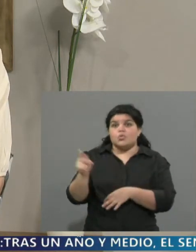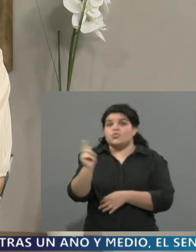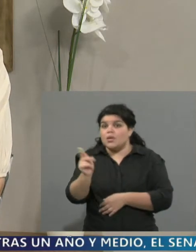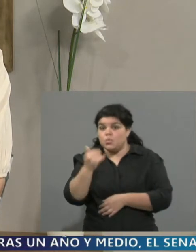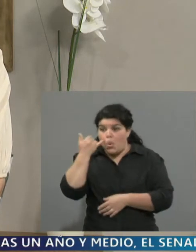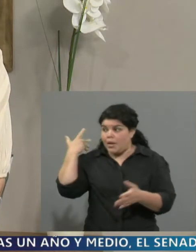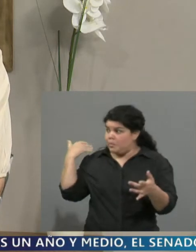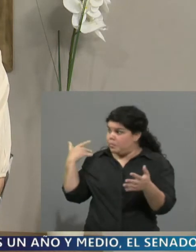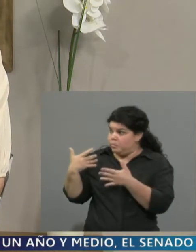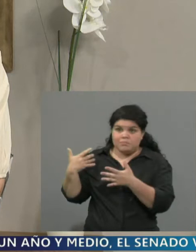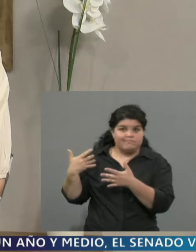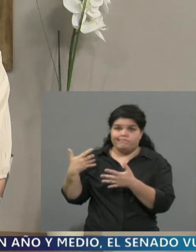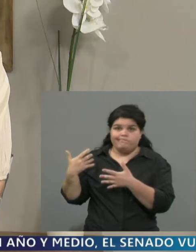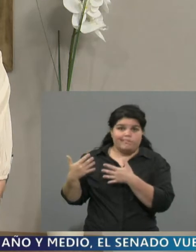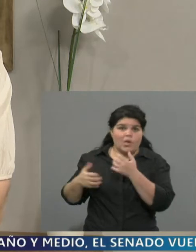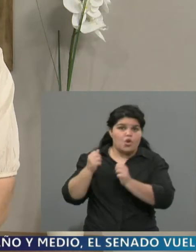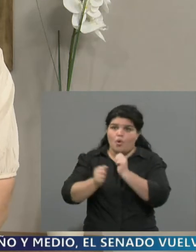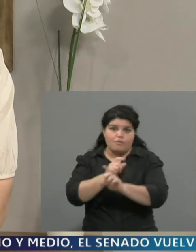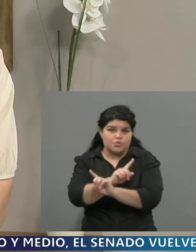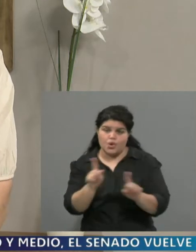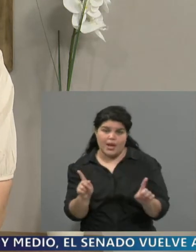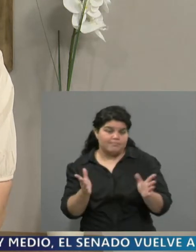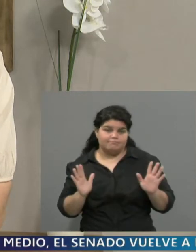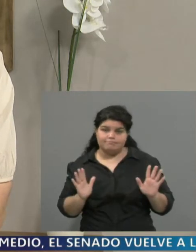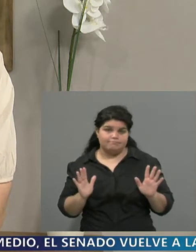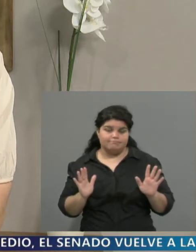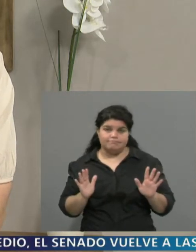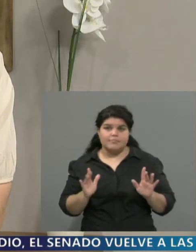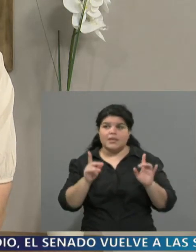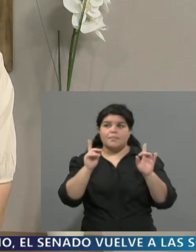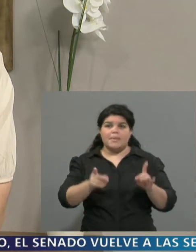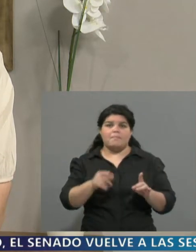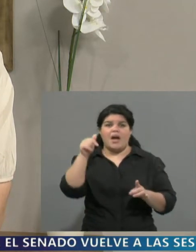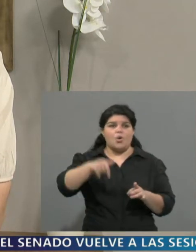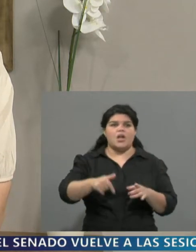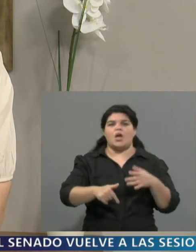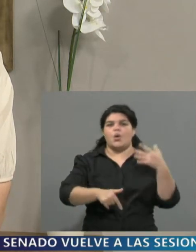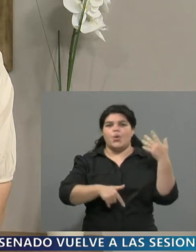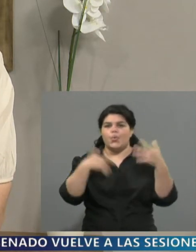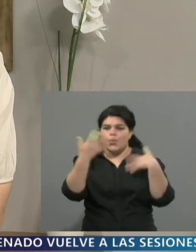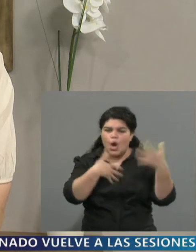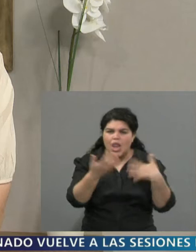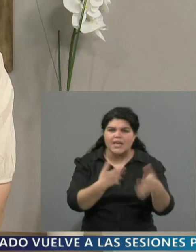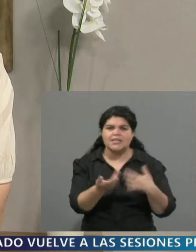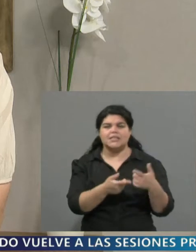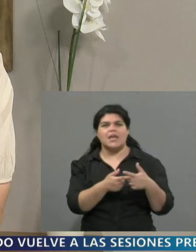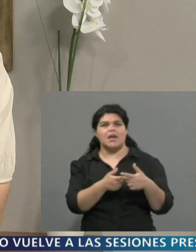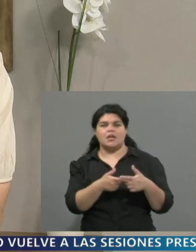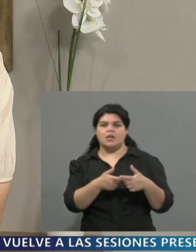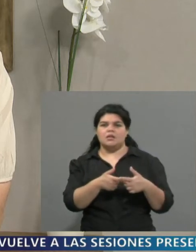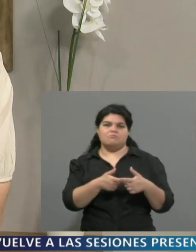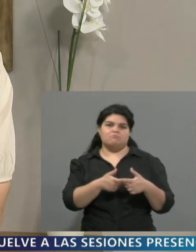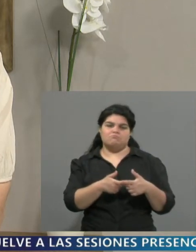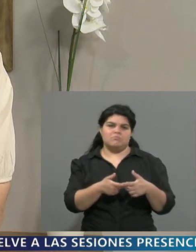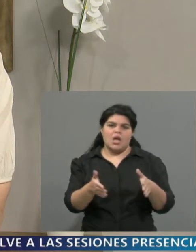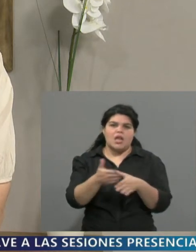dado resultados, ¿no? Tenemos relaciones desiguales, relaciones violentas, transmisión de infecciones